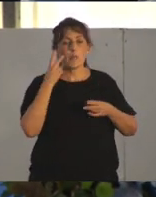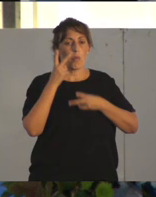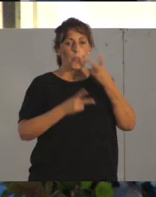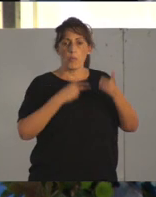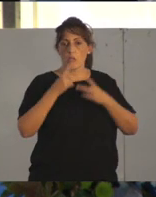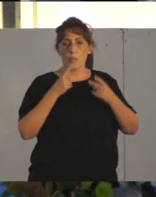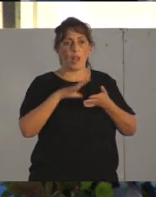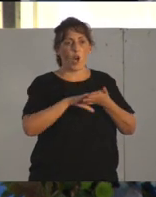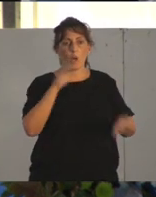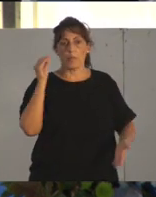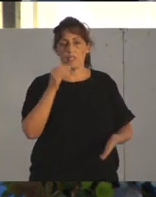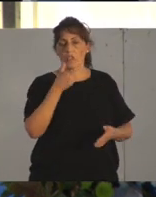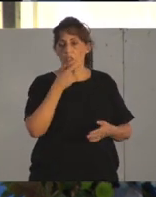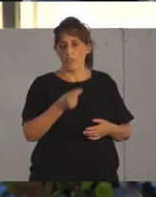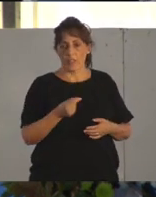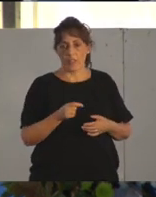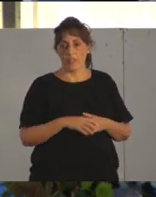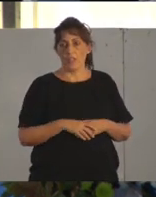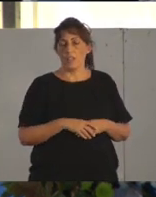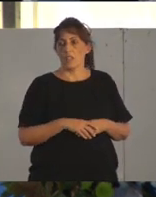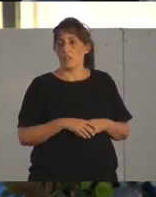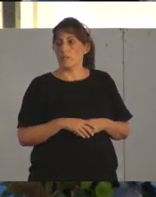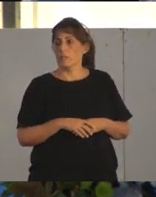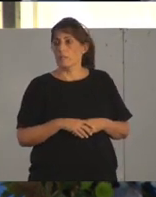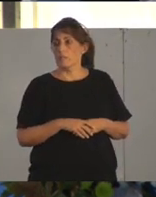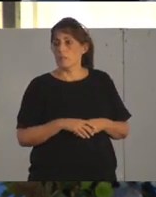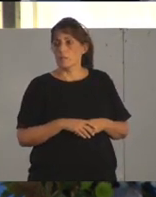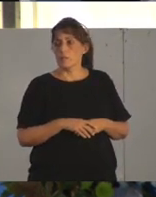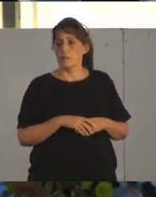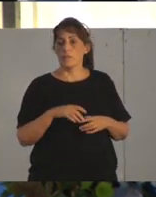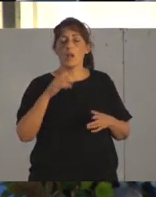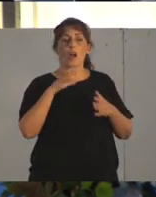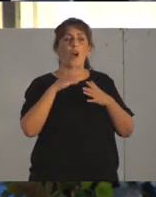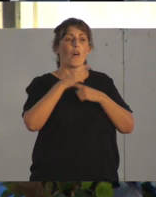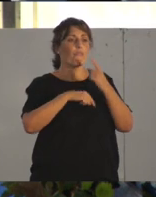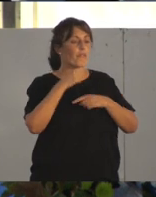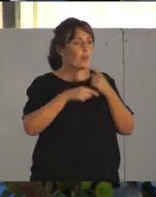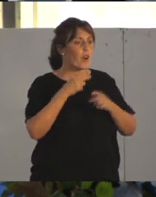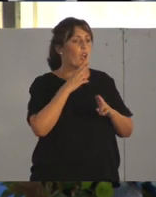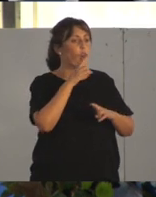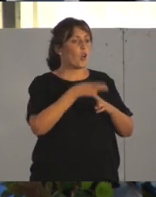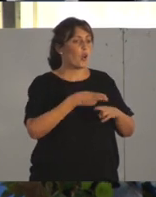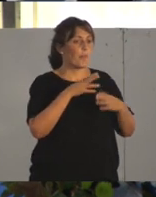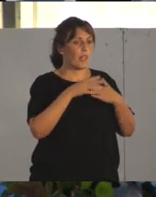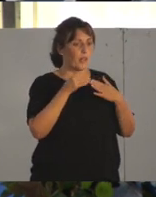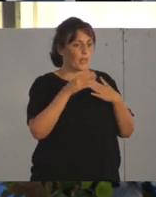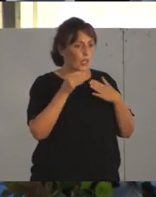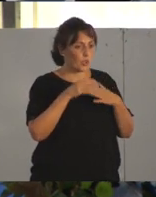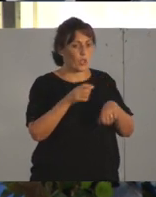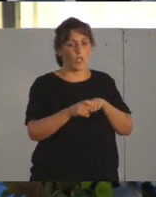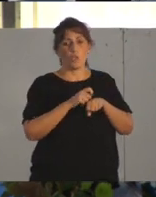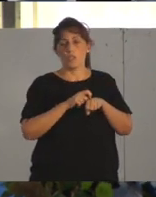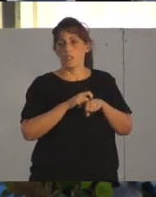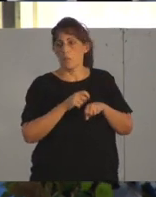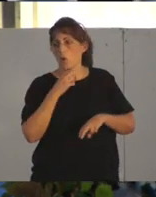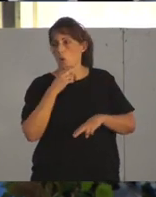fácil comprensión. Como nos dice la pantalla, en estas planillas aparecerá el nombre del usuario, el tipo, el nombre del